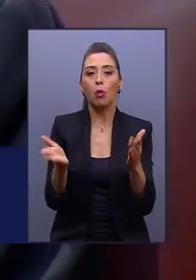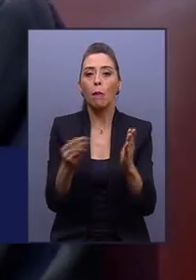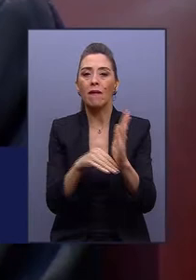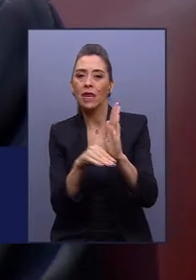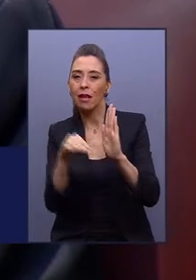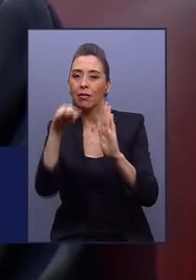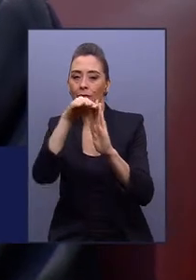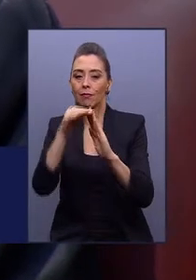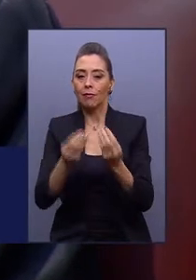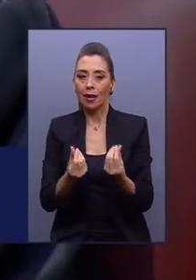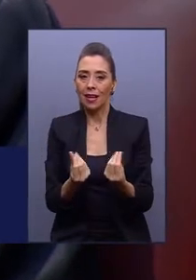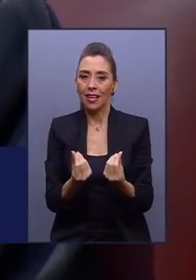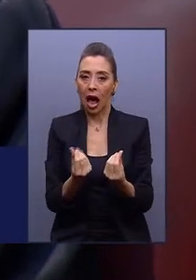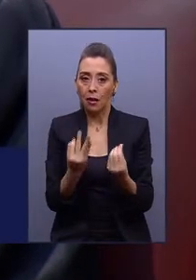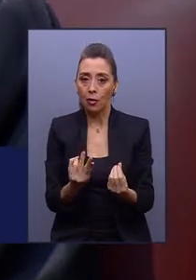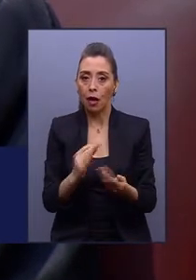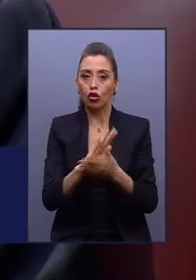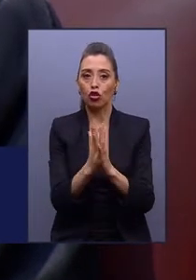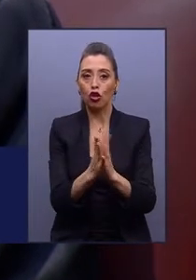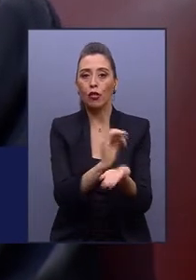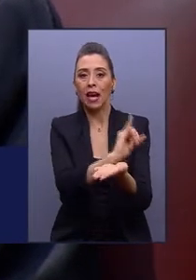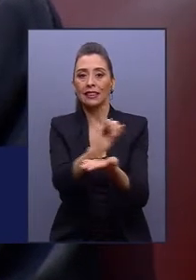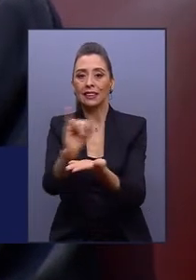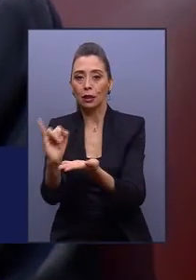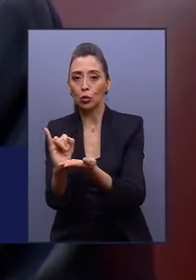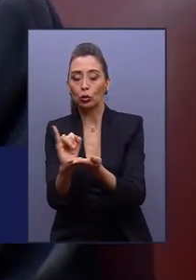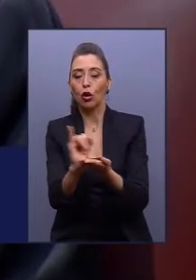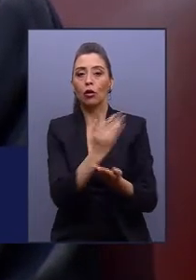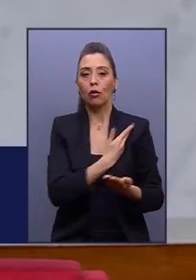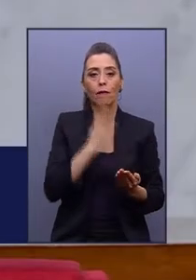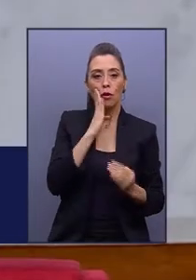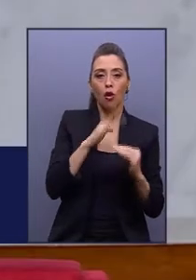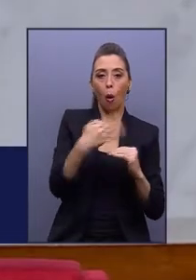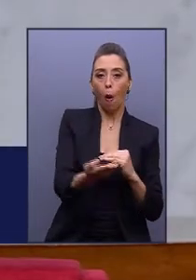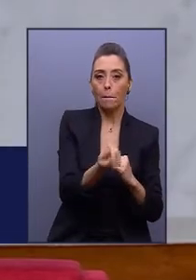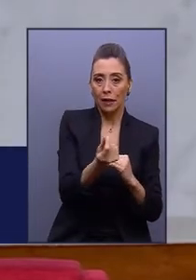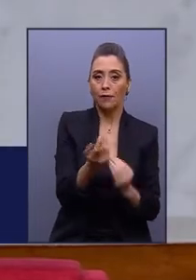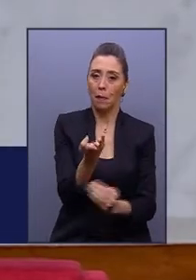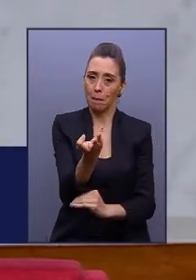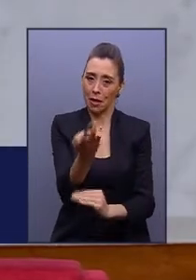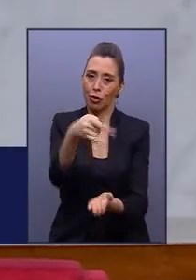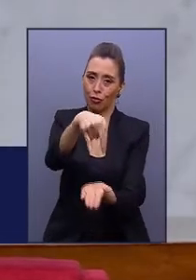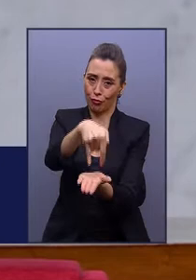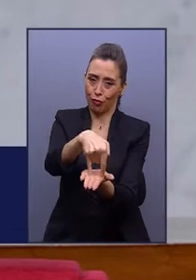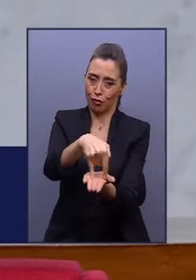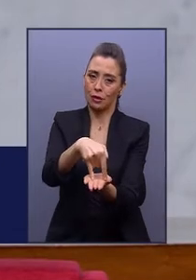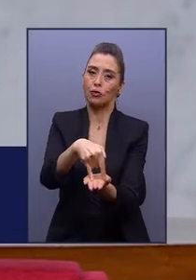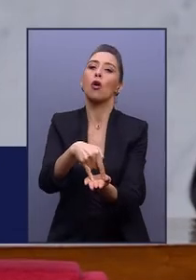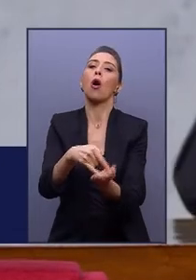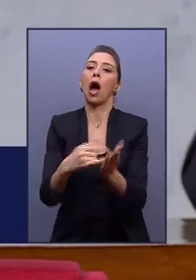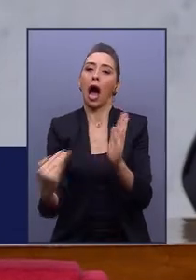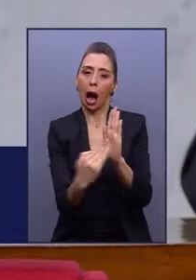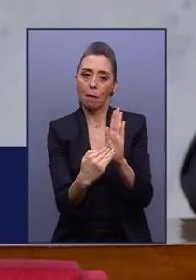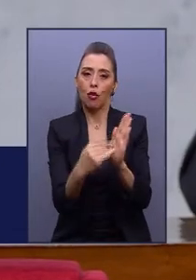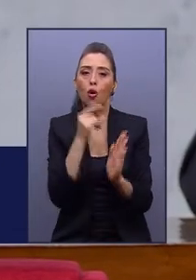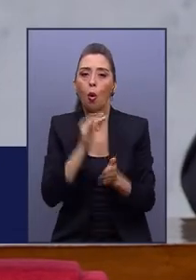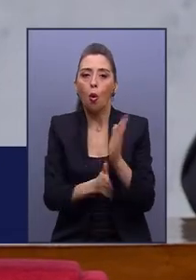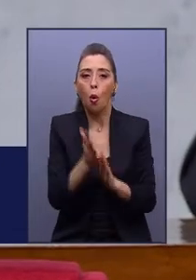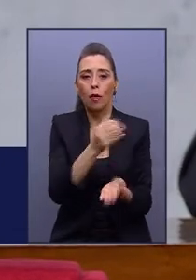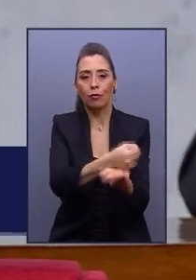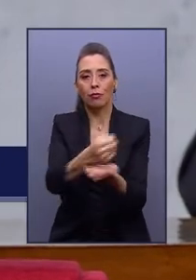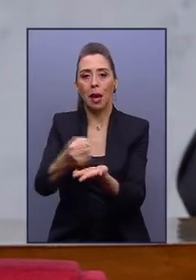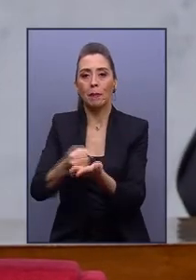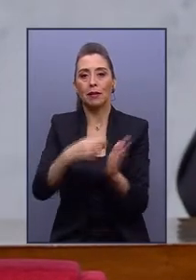de calidad en todas las instituciones que accedan a ese beneficio. Pido a este Congreso su apoyo en la pronta tramitación de estas